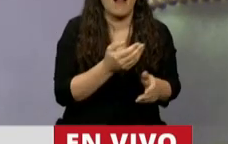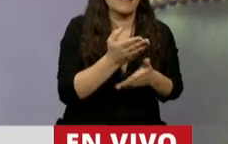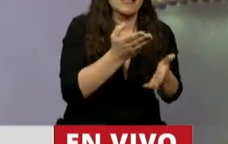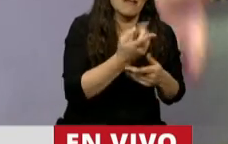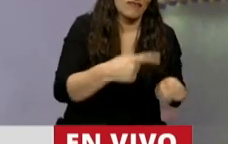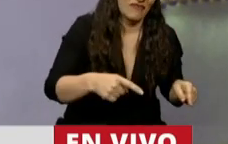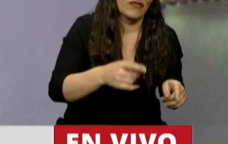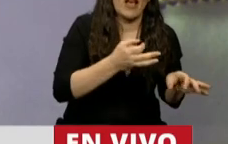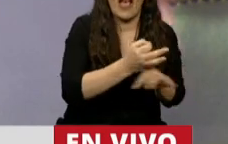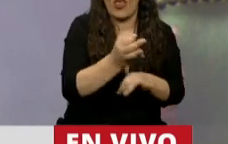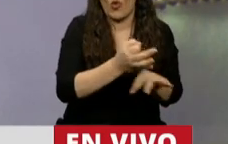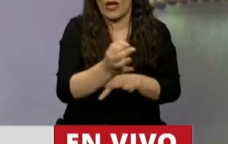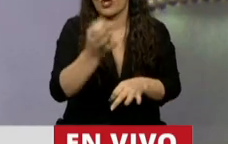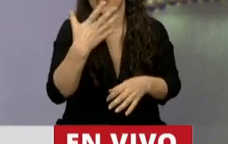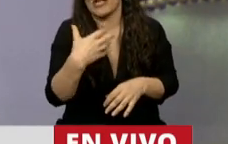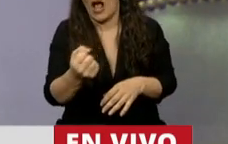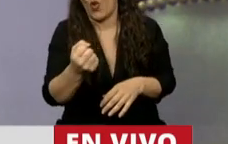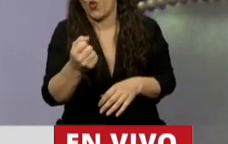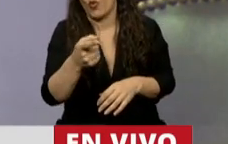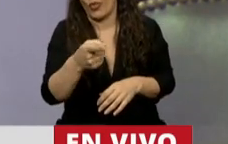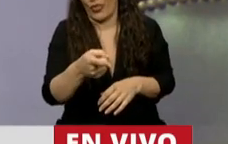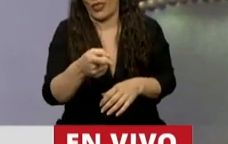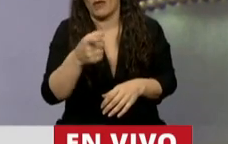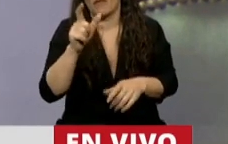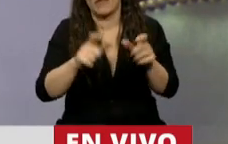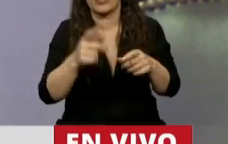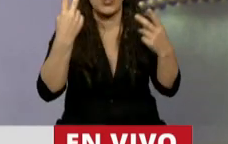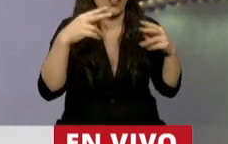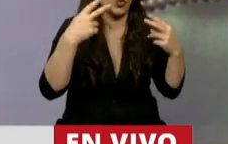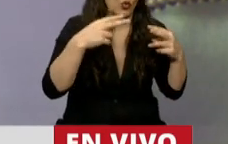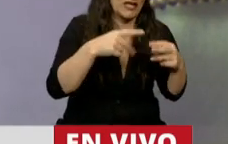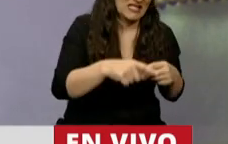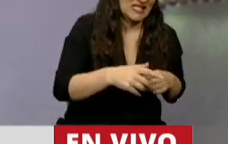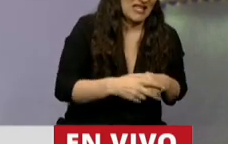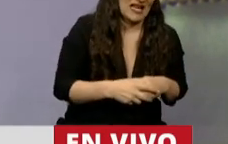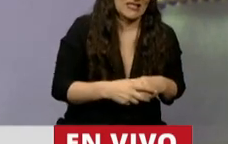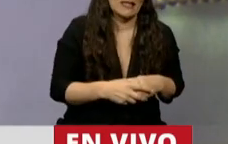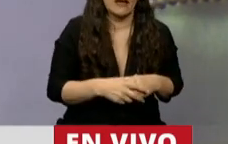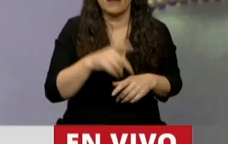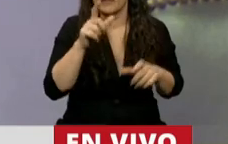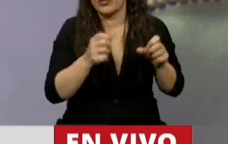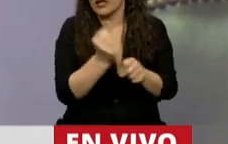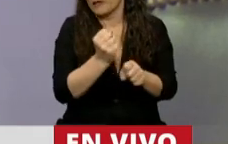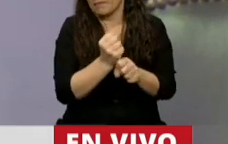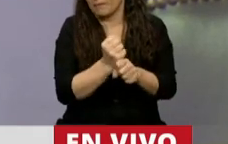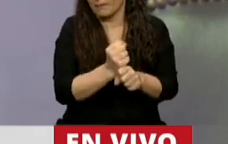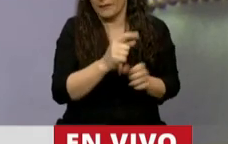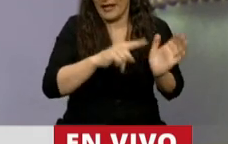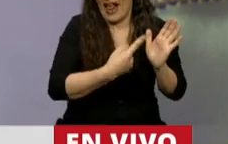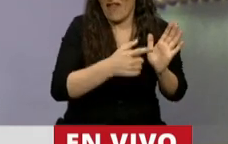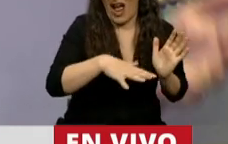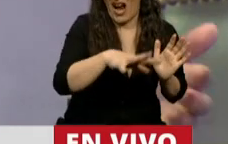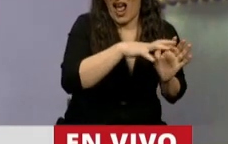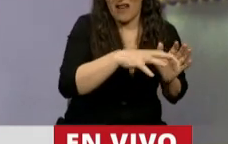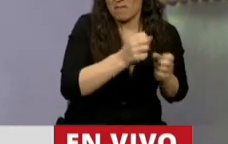servicios de educación, de salud, quienes nos visitan como turistas, quienes trabajan para empresas que están radicadas en esta ciudad,